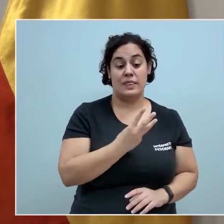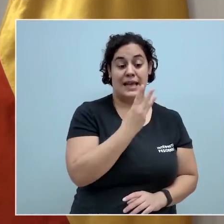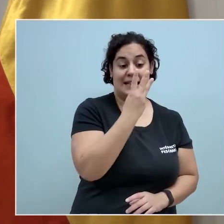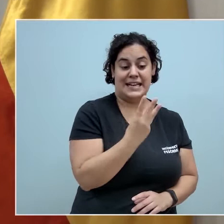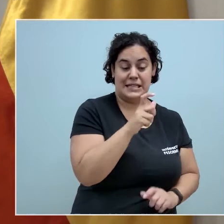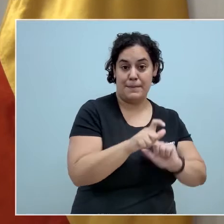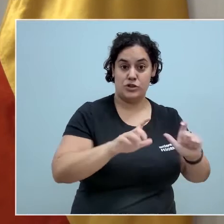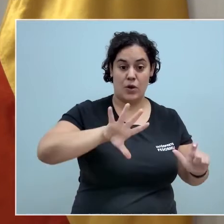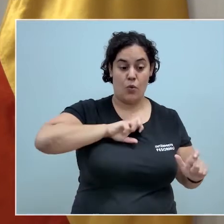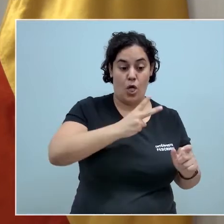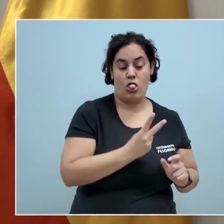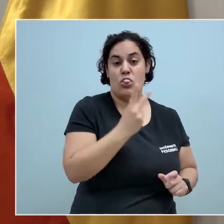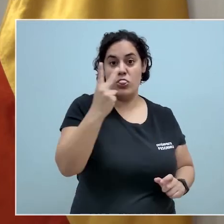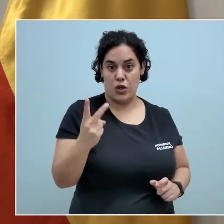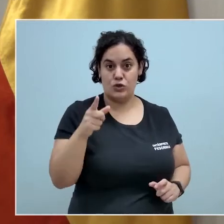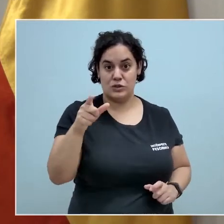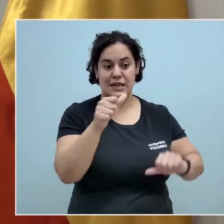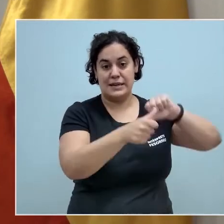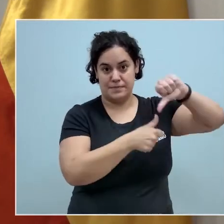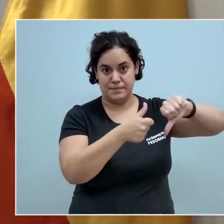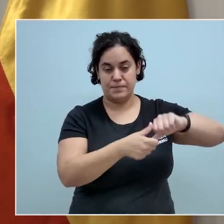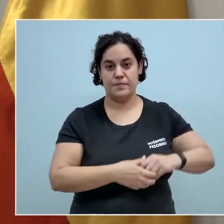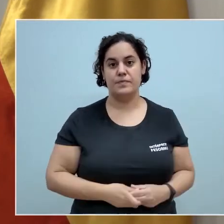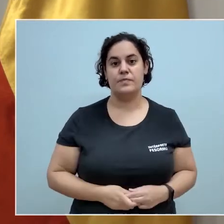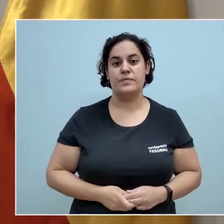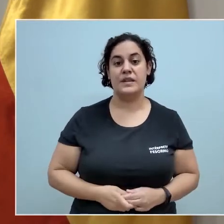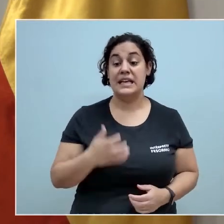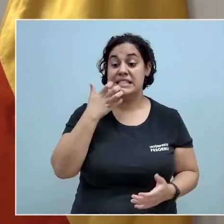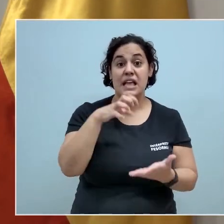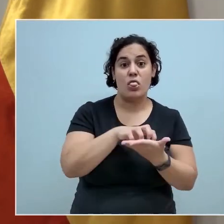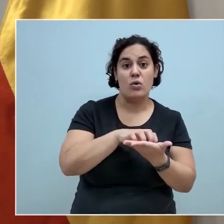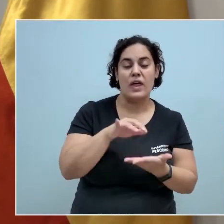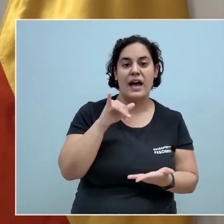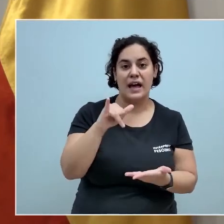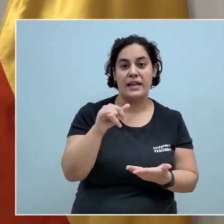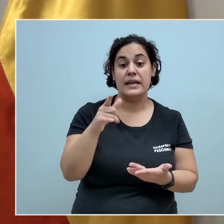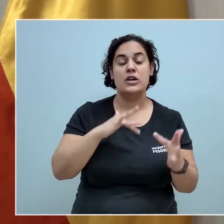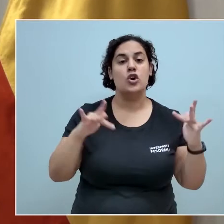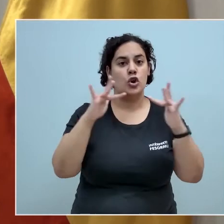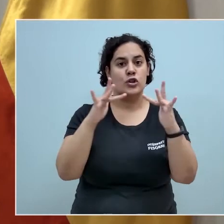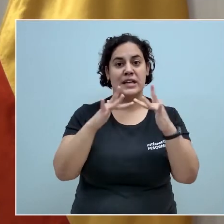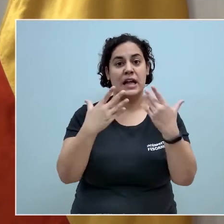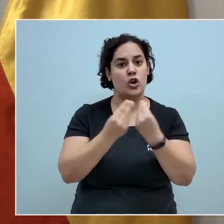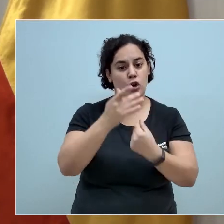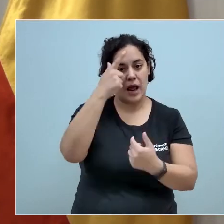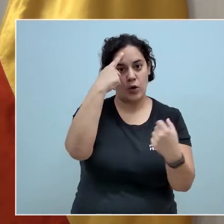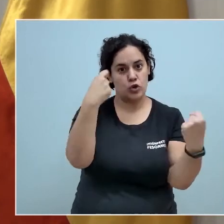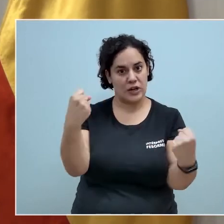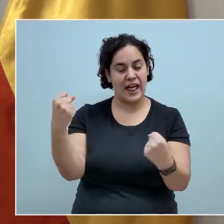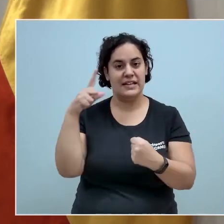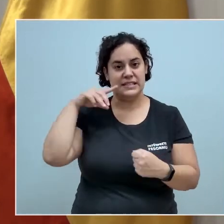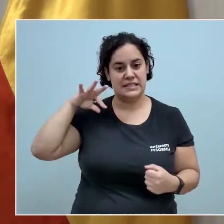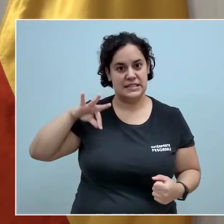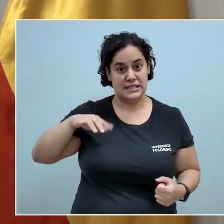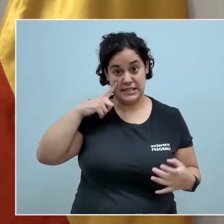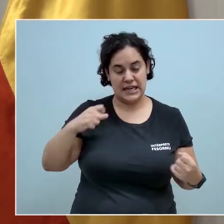actuales son de este origen. Remarcar que ante cualquier duda deben contactar con las autoridades sanitarias. Estamos aquí